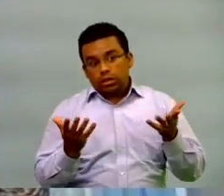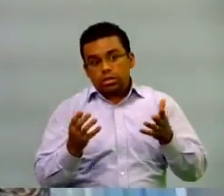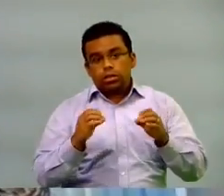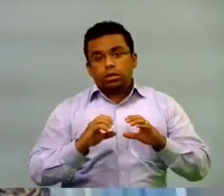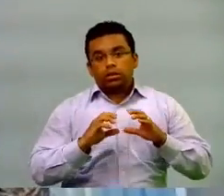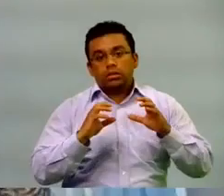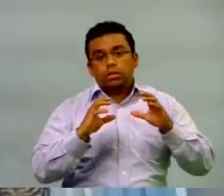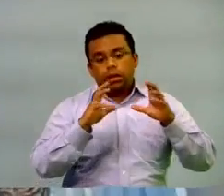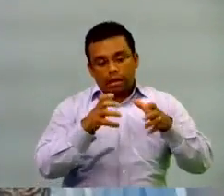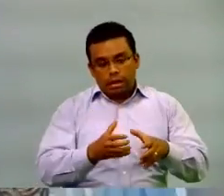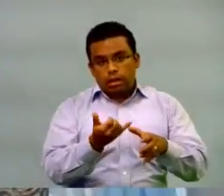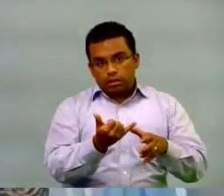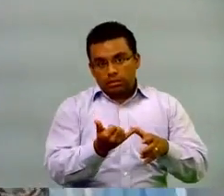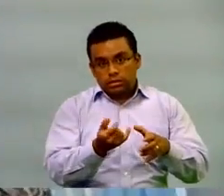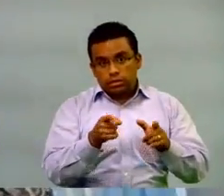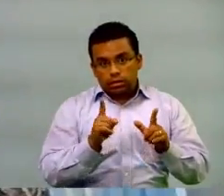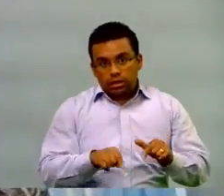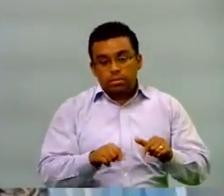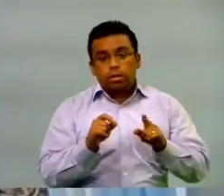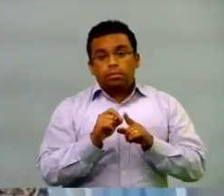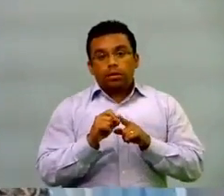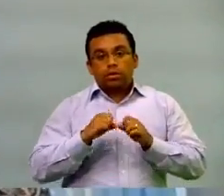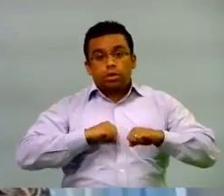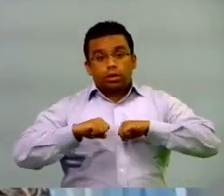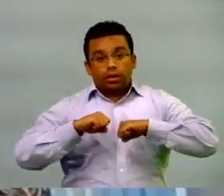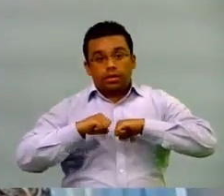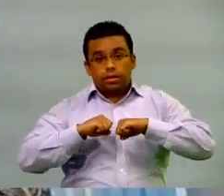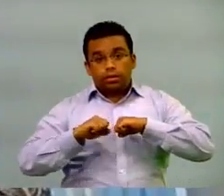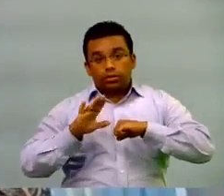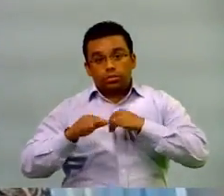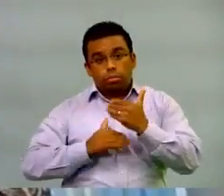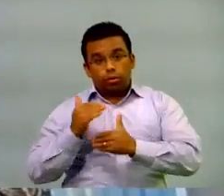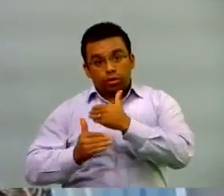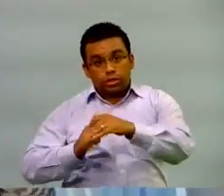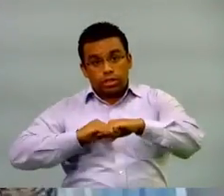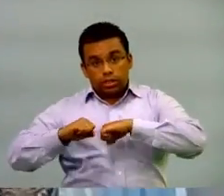clases, pero también en los procesos de gestión, los procesos de gestión